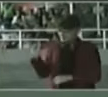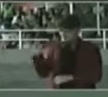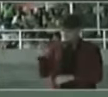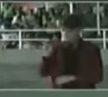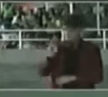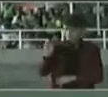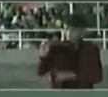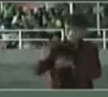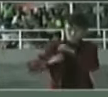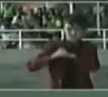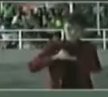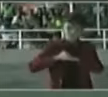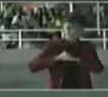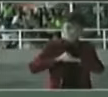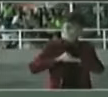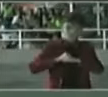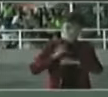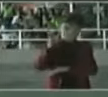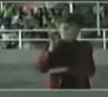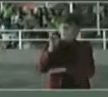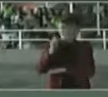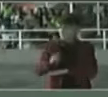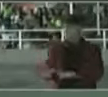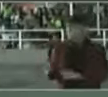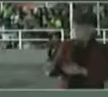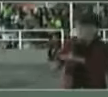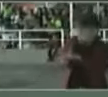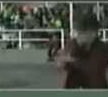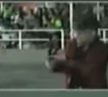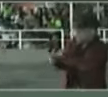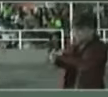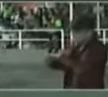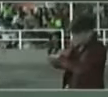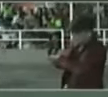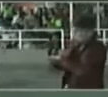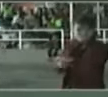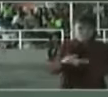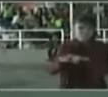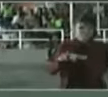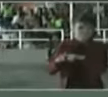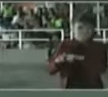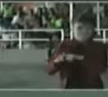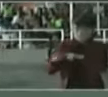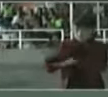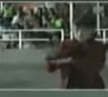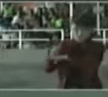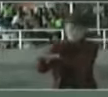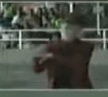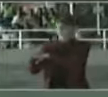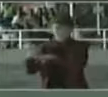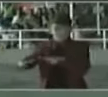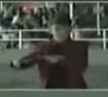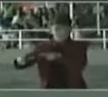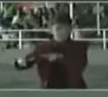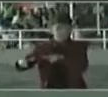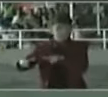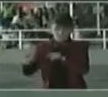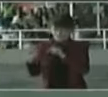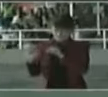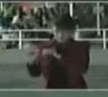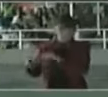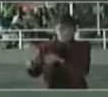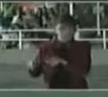años pastores asesinados en nuestros templos, en ocasiones advertidos